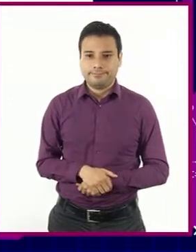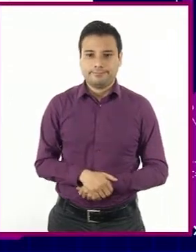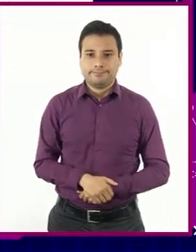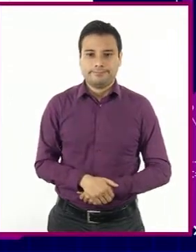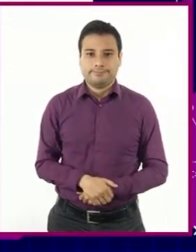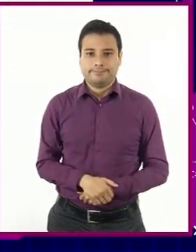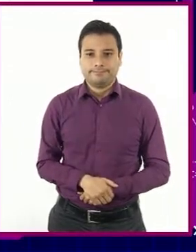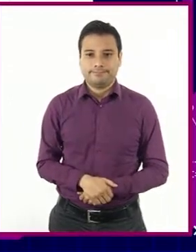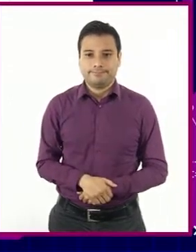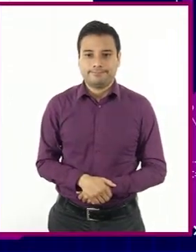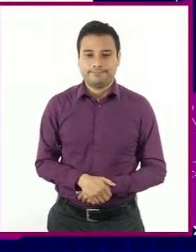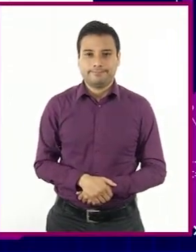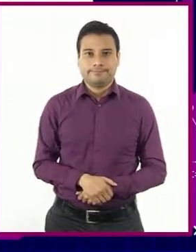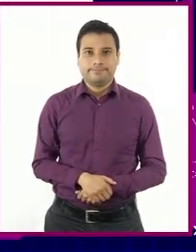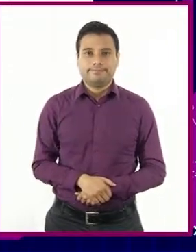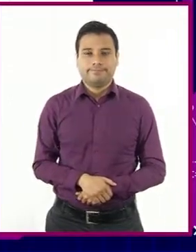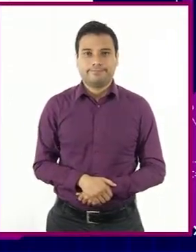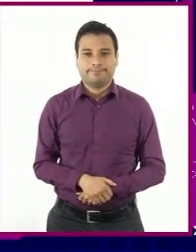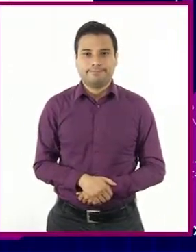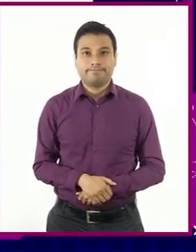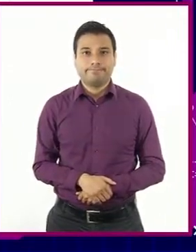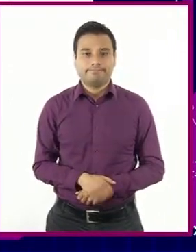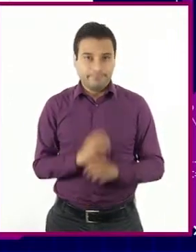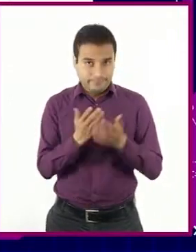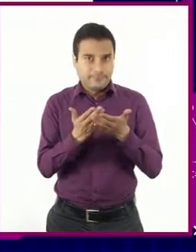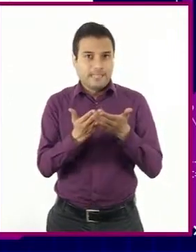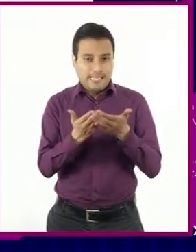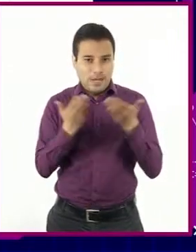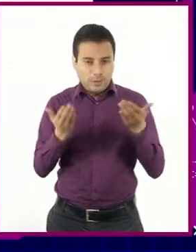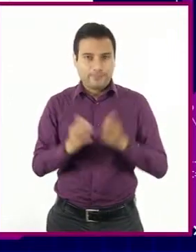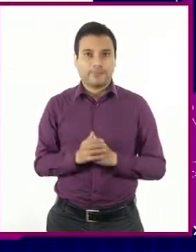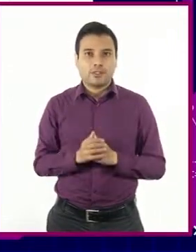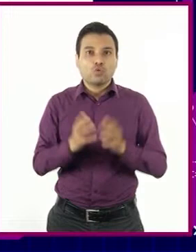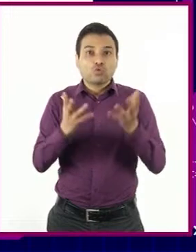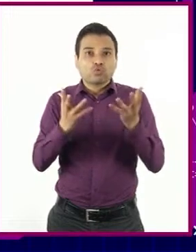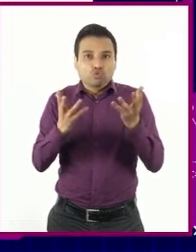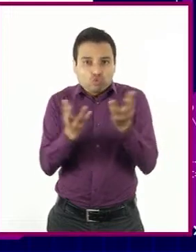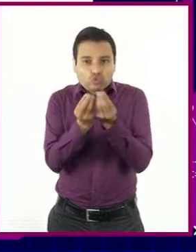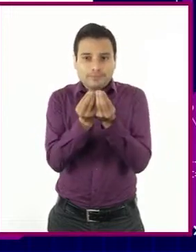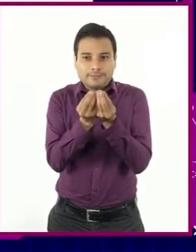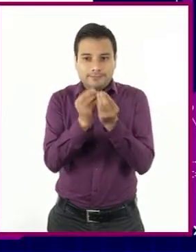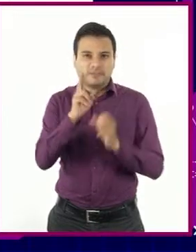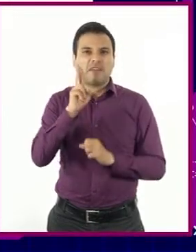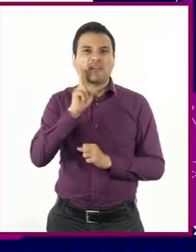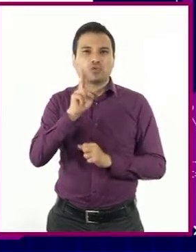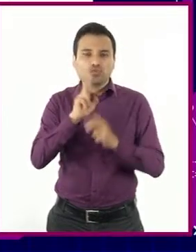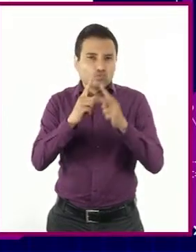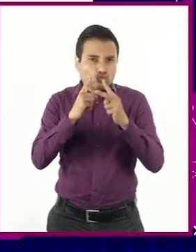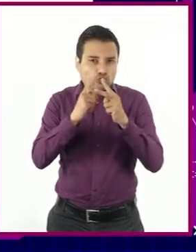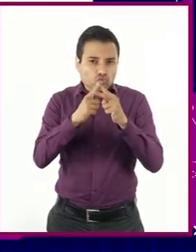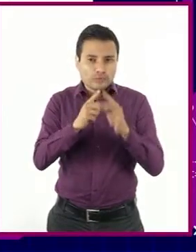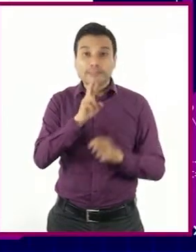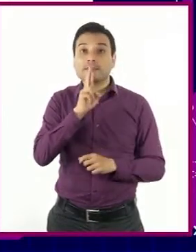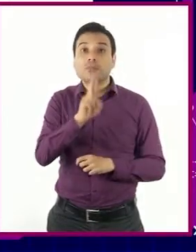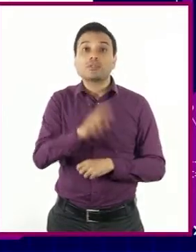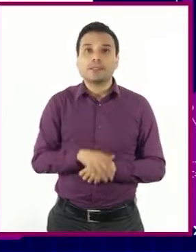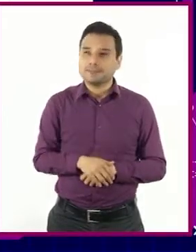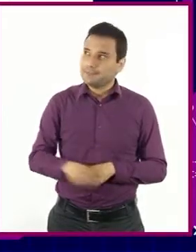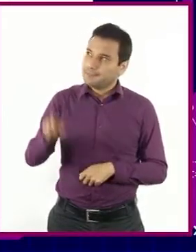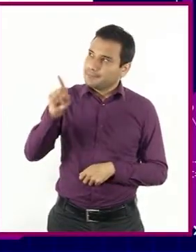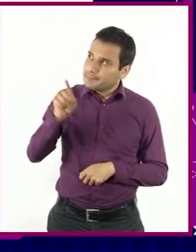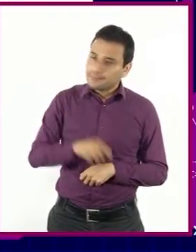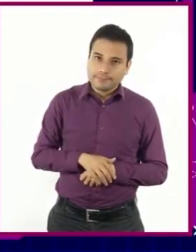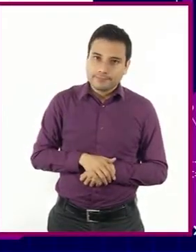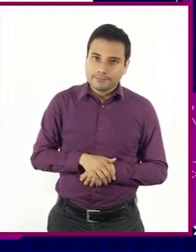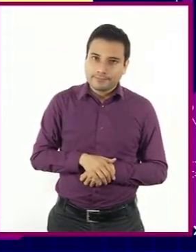55.79 pesos de IVA. Entonces, sumamos el IVA al precio inicial y así obtenemos el precio